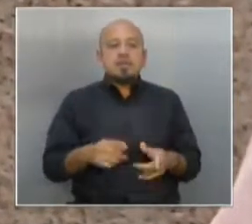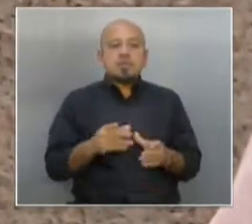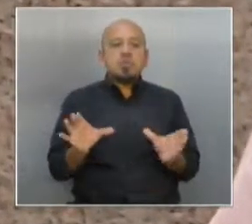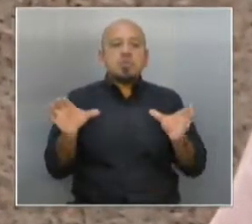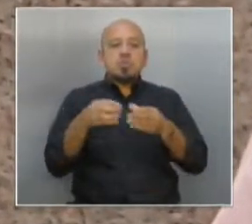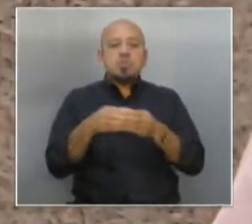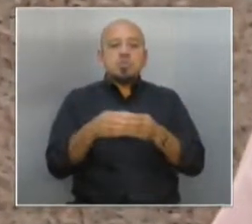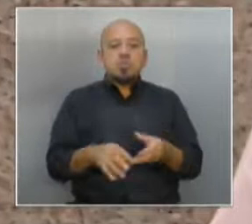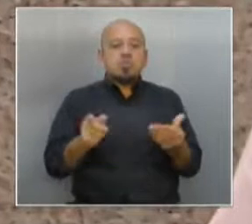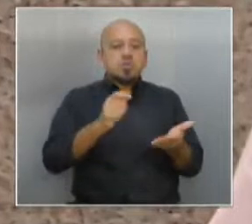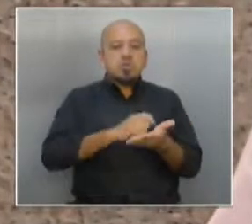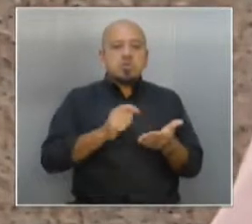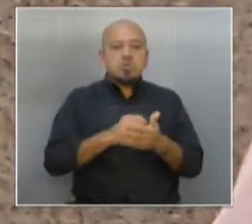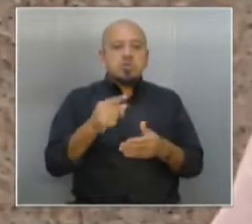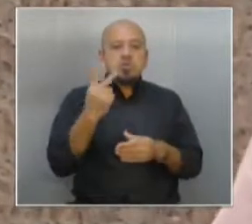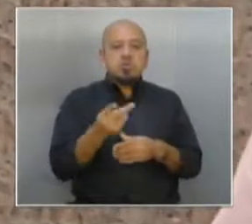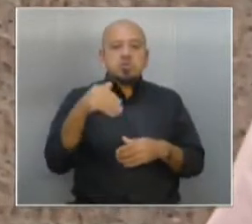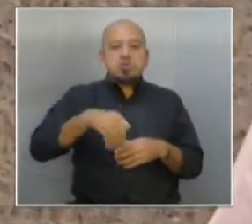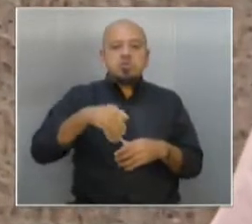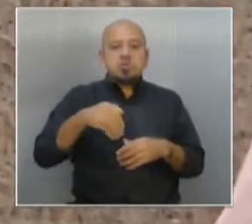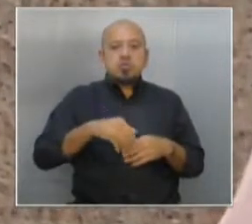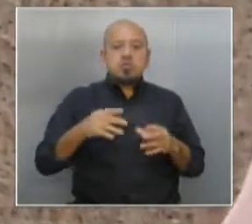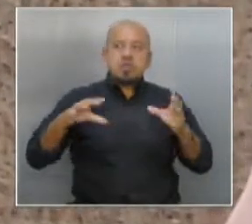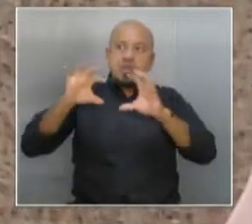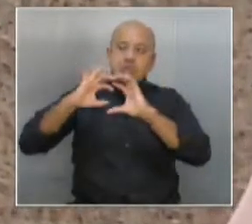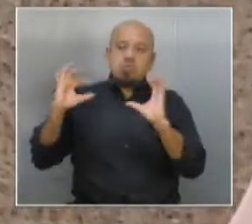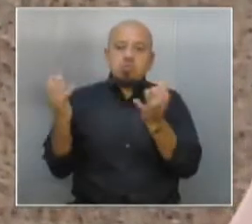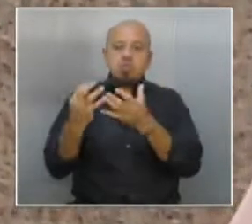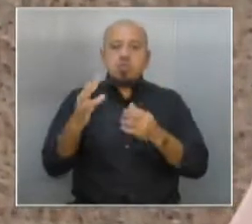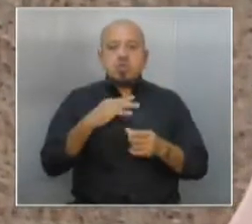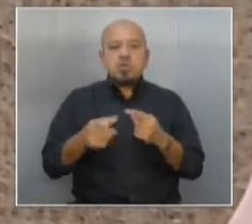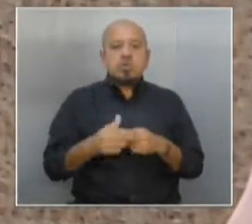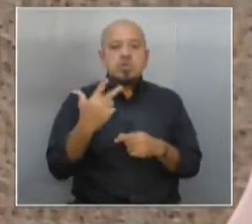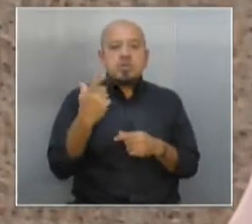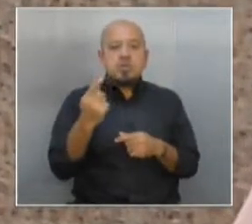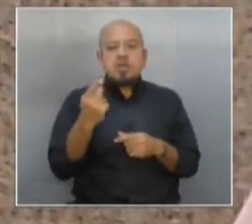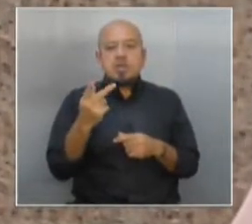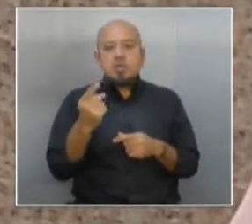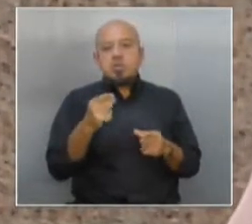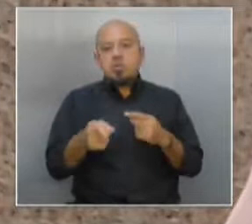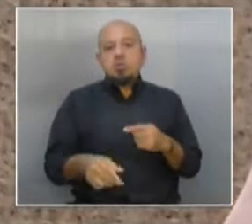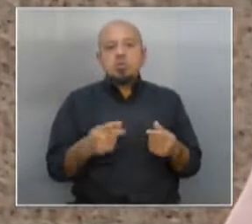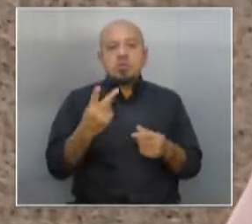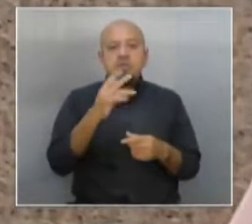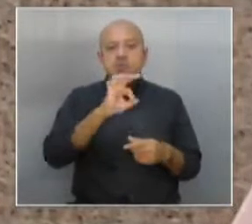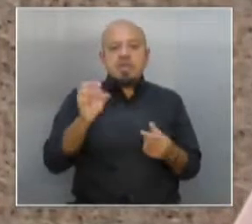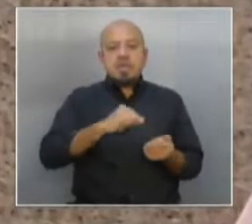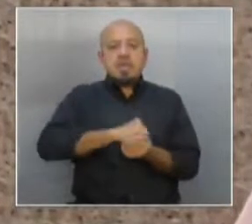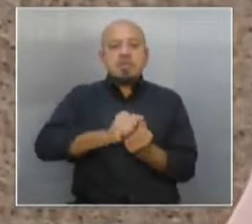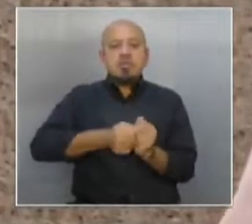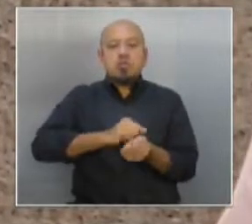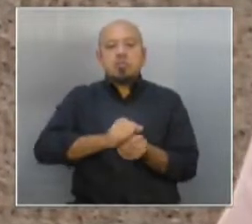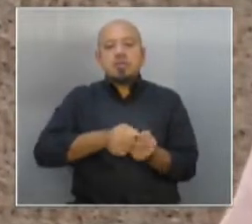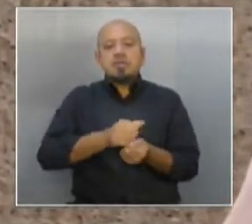de lectores, de 2,5 millones de lectores en todo el mundo. Tiene 31 ediciones nacionales en 20 idiomas y es un